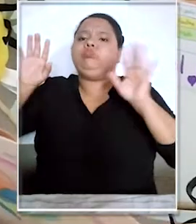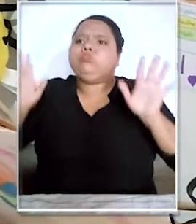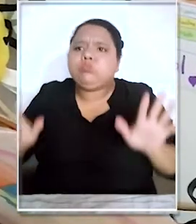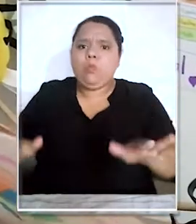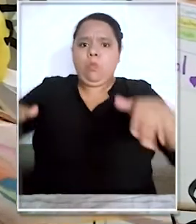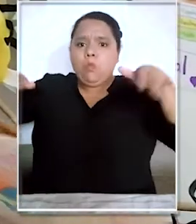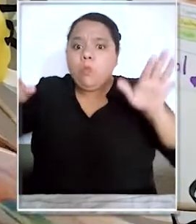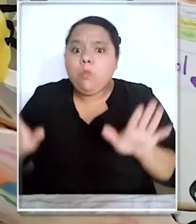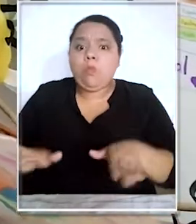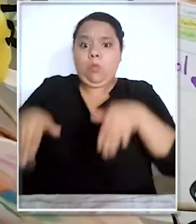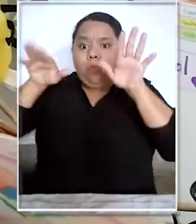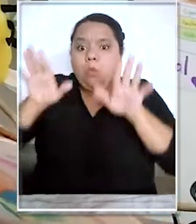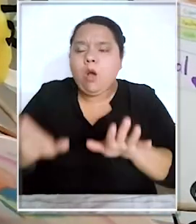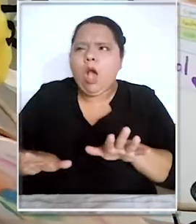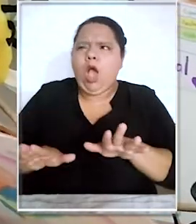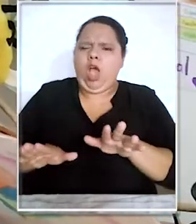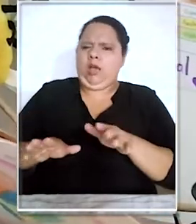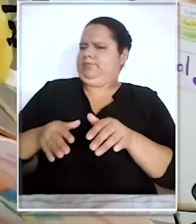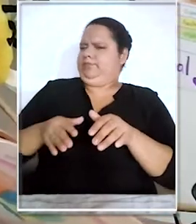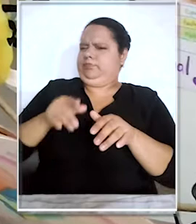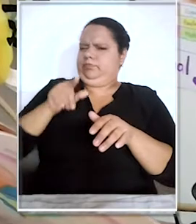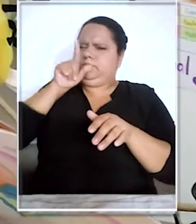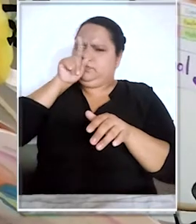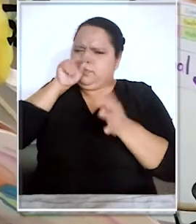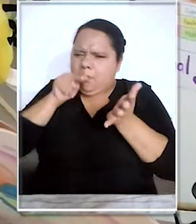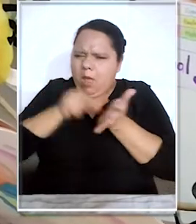pelea y a un zanate enardecido que la